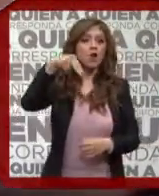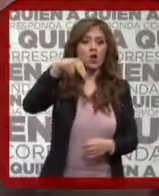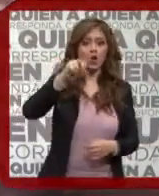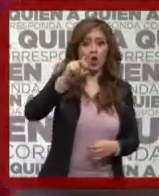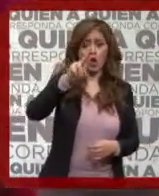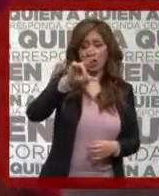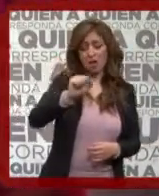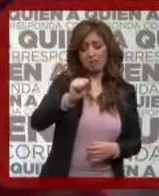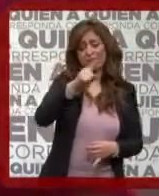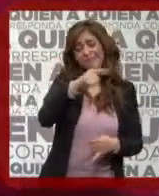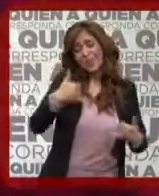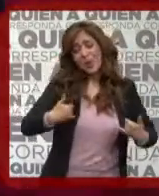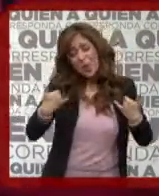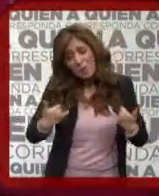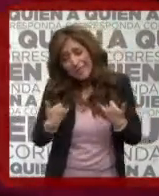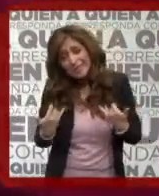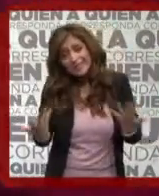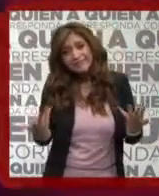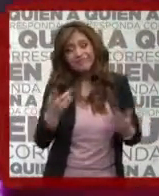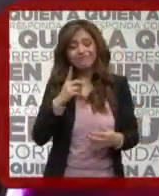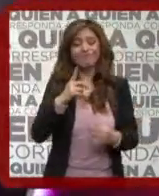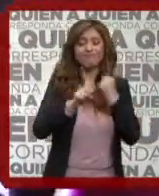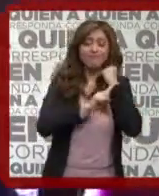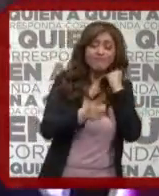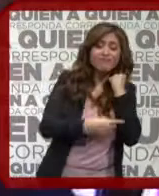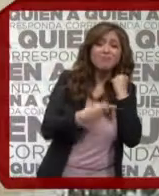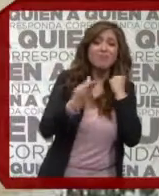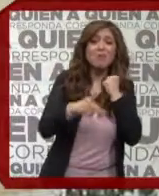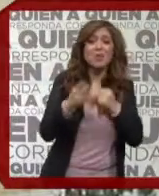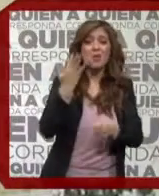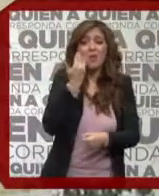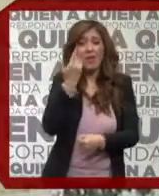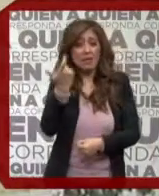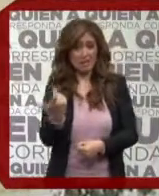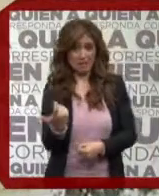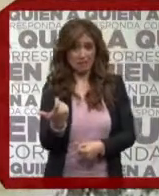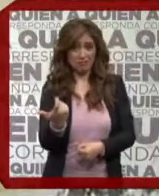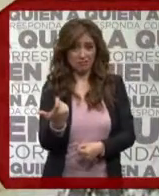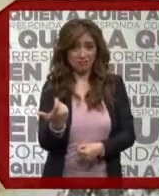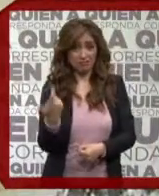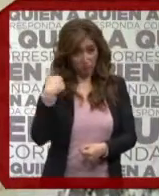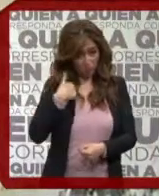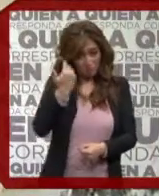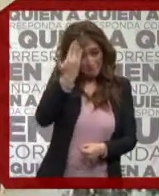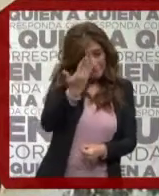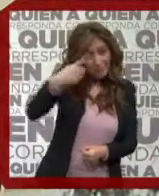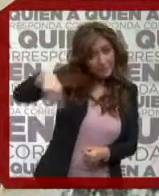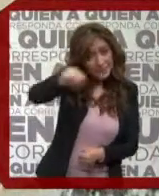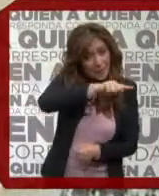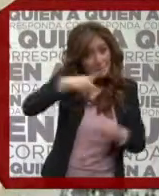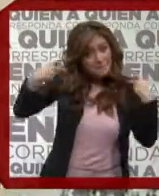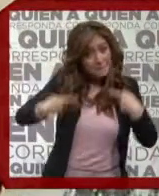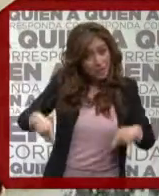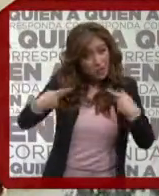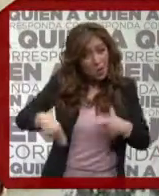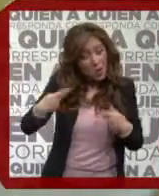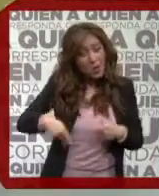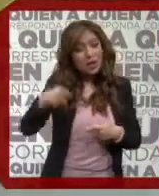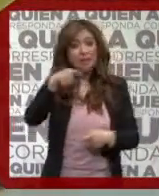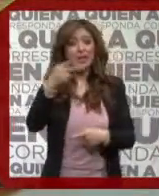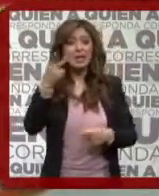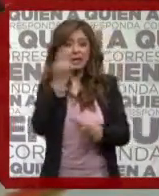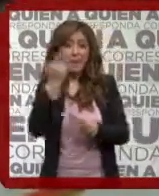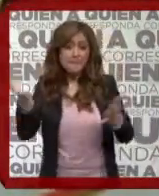Muy jovencitas se embarazaron y son de escasos recursos. Es por este motivo que hacemos el llamado a la población, ya que